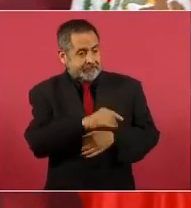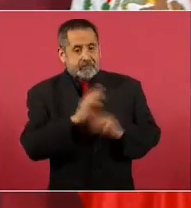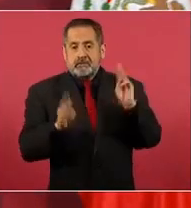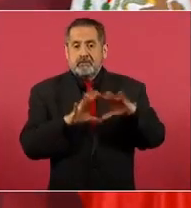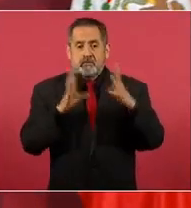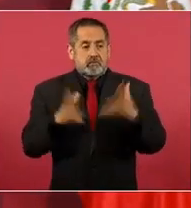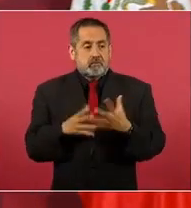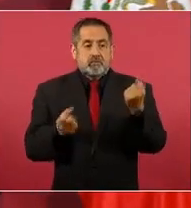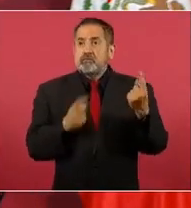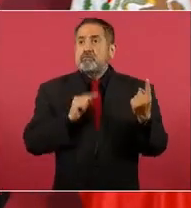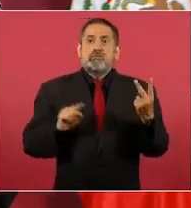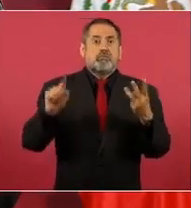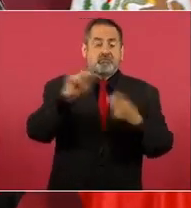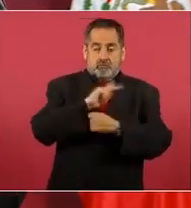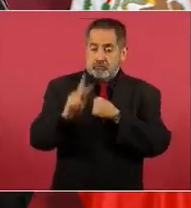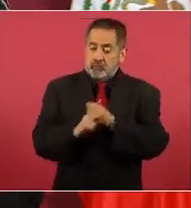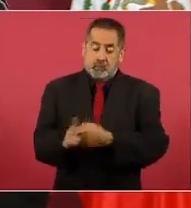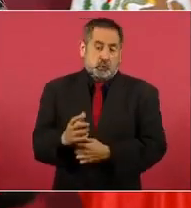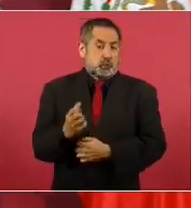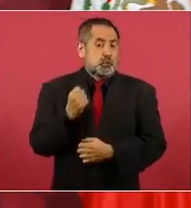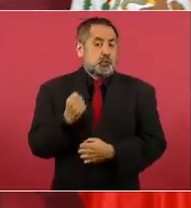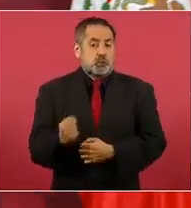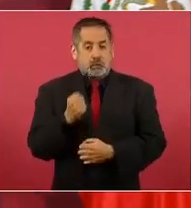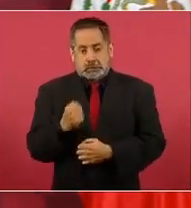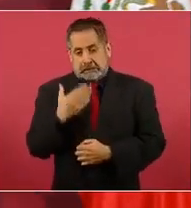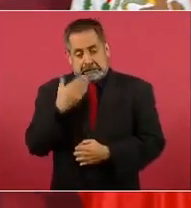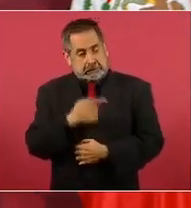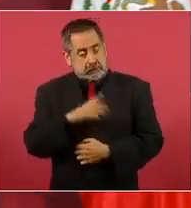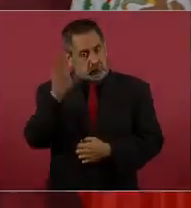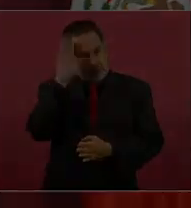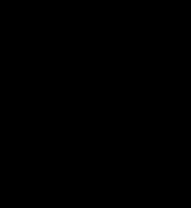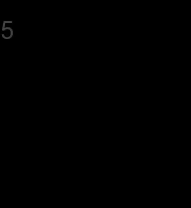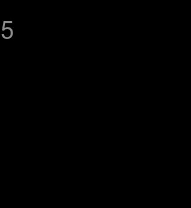y hay países en donde está